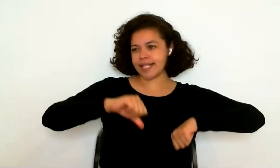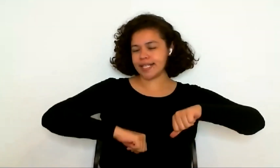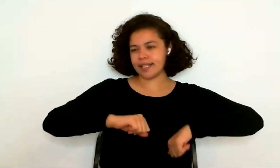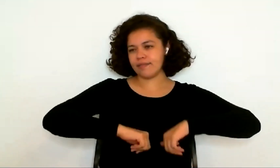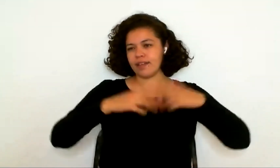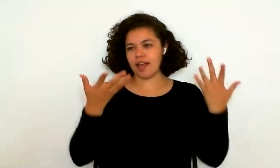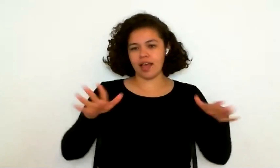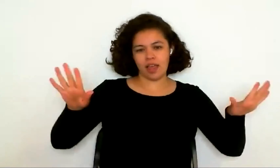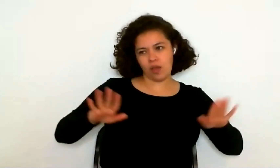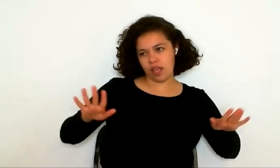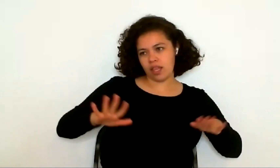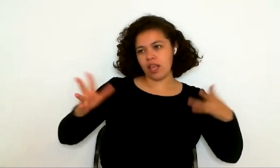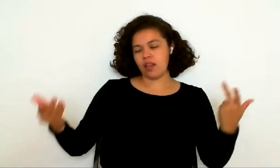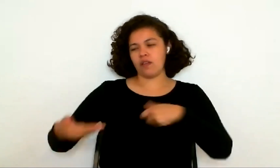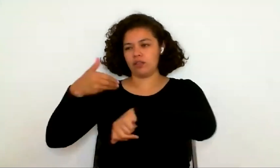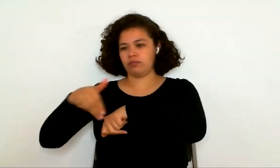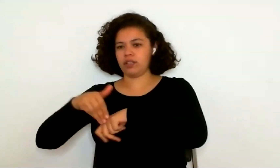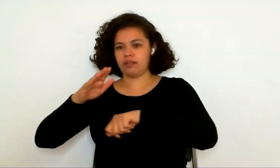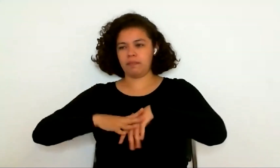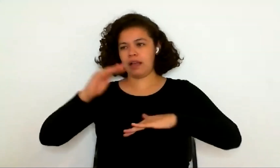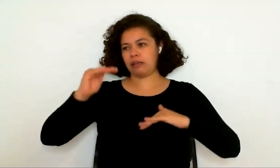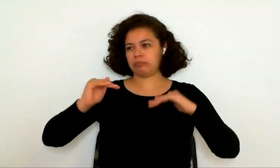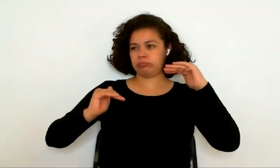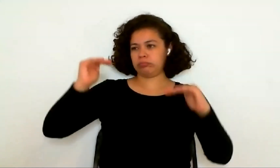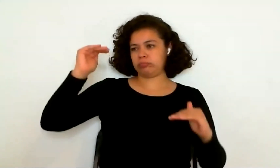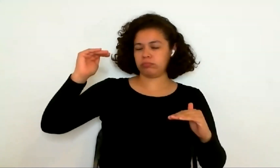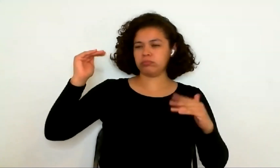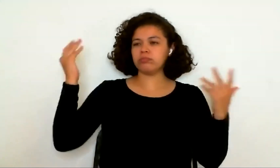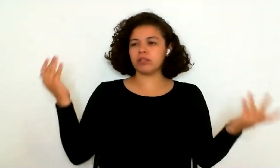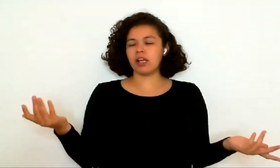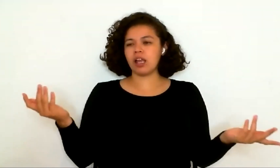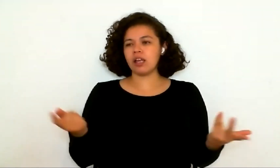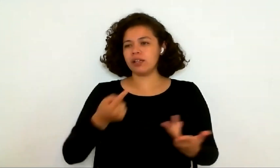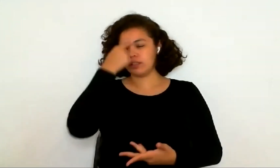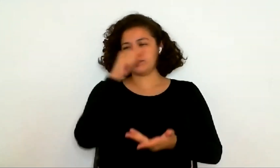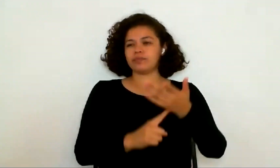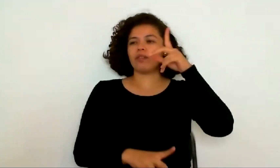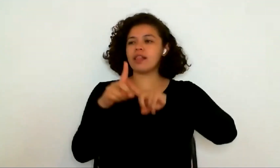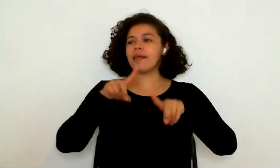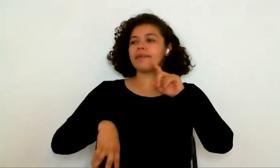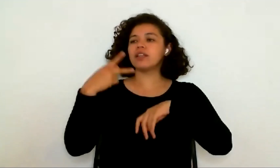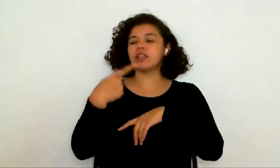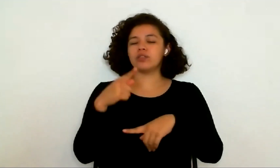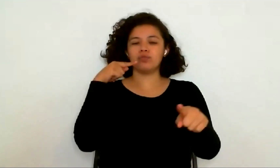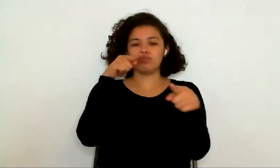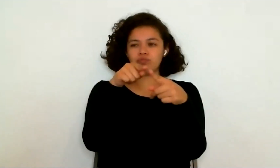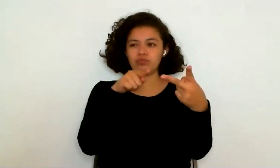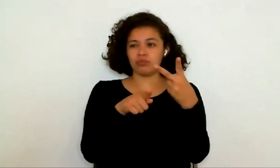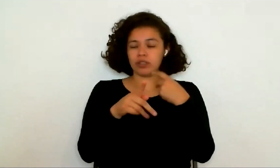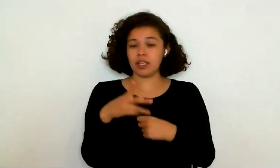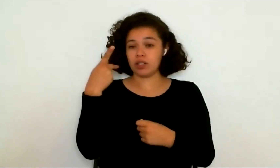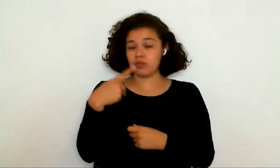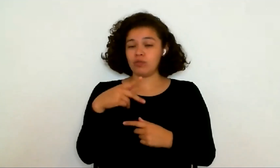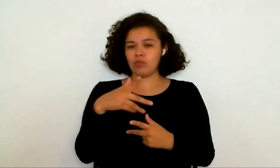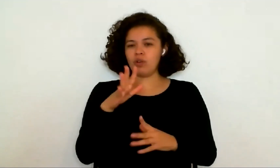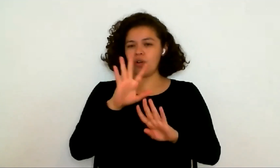cuanti que cualitativas. Y creo yo que dependerá del objetivo, si el impacto de tu